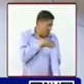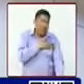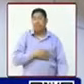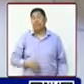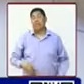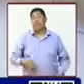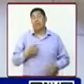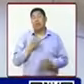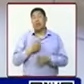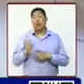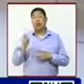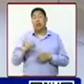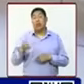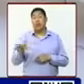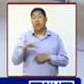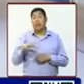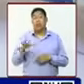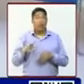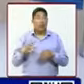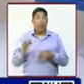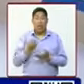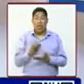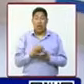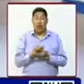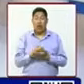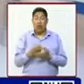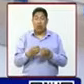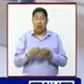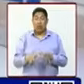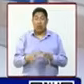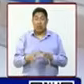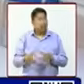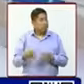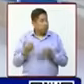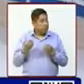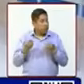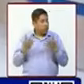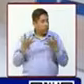Además del perjuicio para los pobladores, las pérdidas económicas se van sumando.